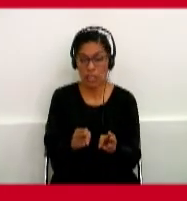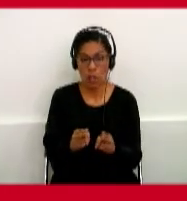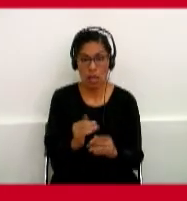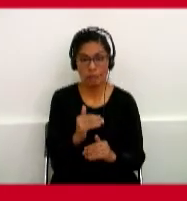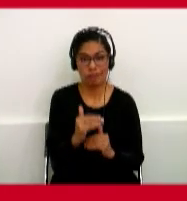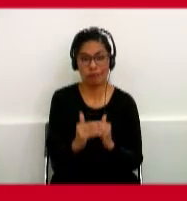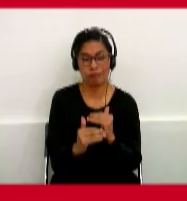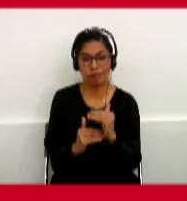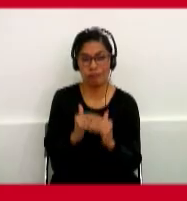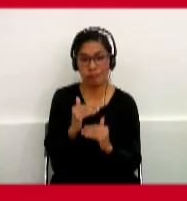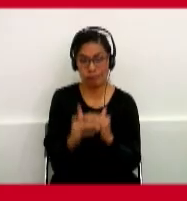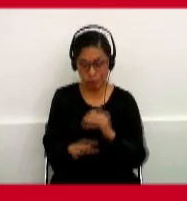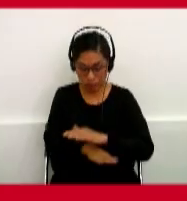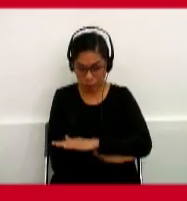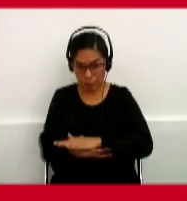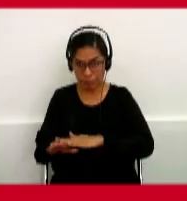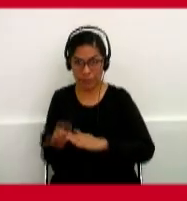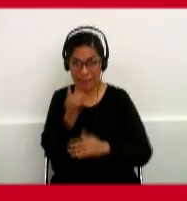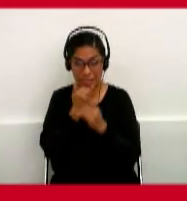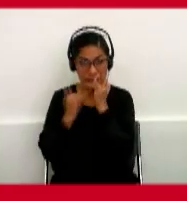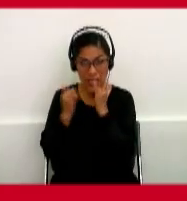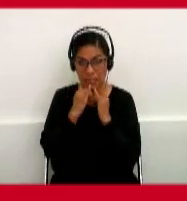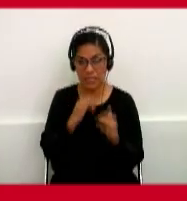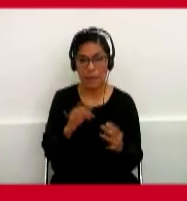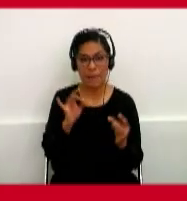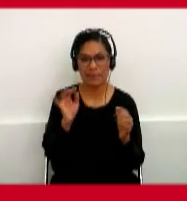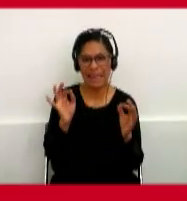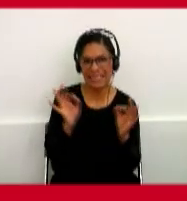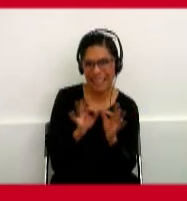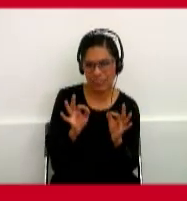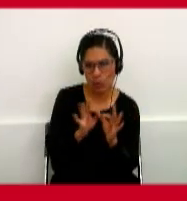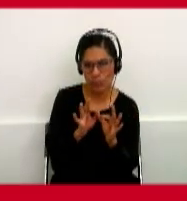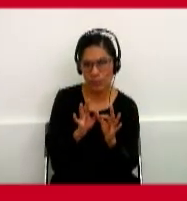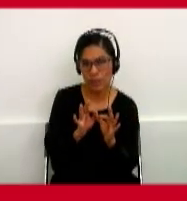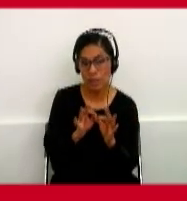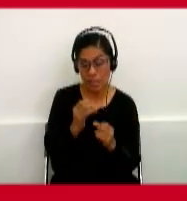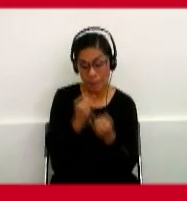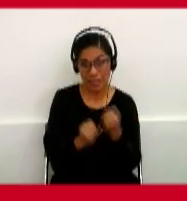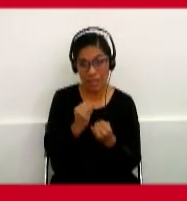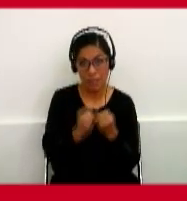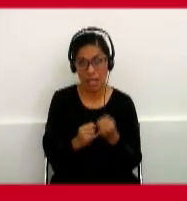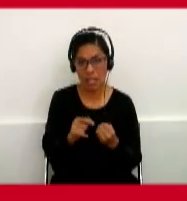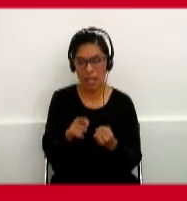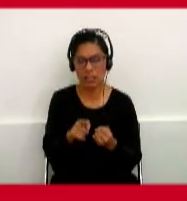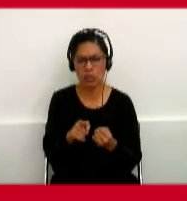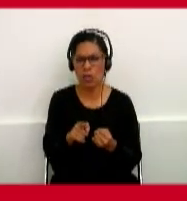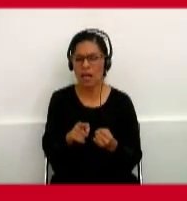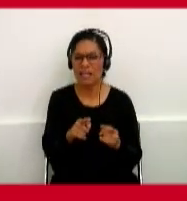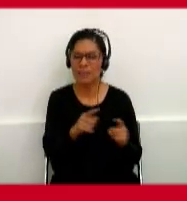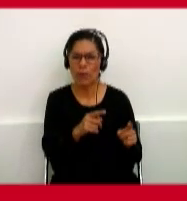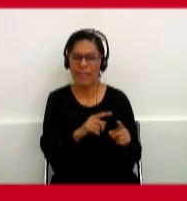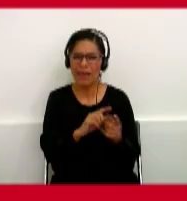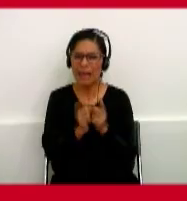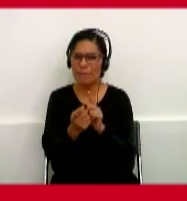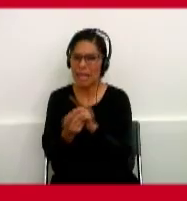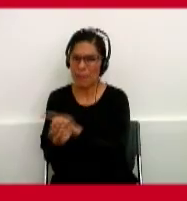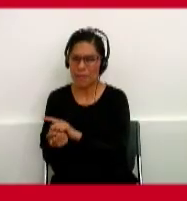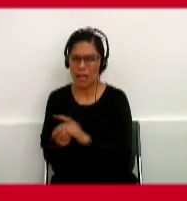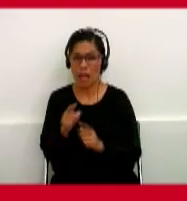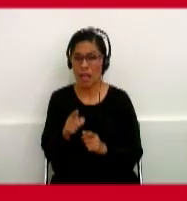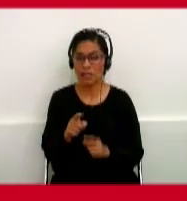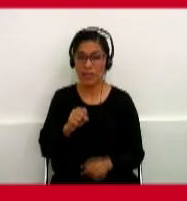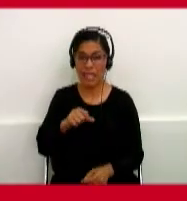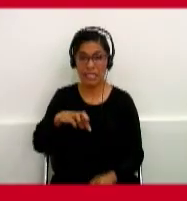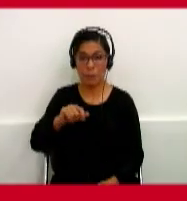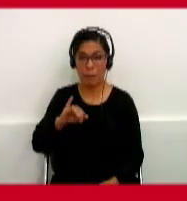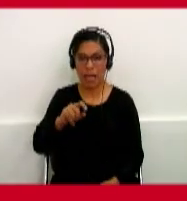de superficie de falla sean más precisos. Entonces, como para terminar, la versatilidad de la superficie de tipo spline la hace más